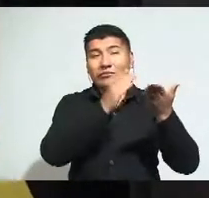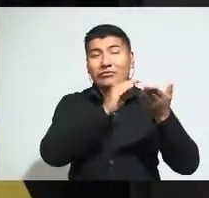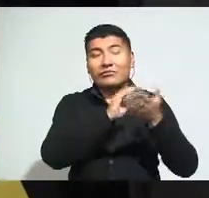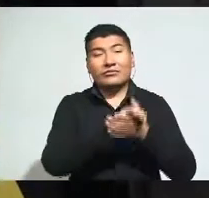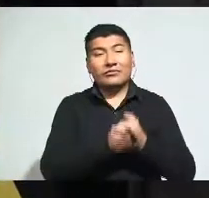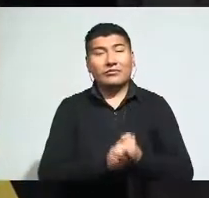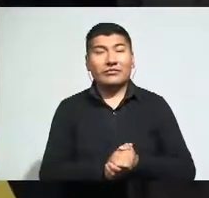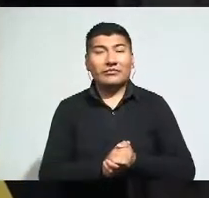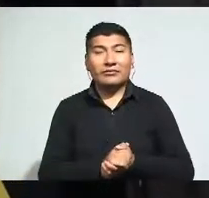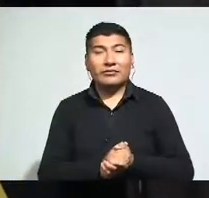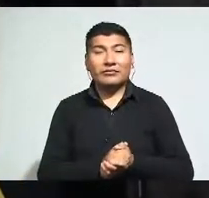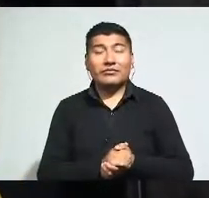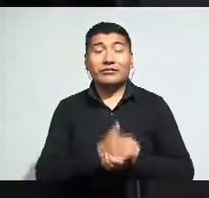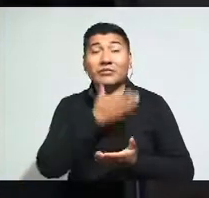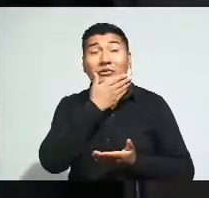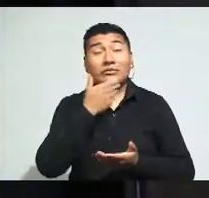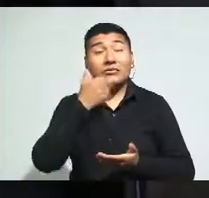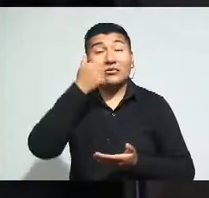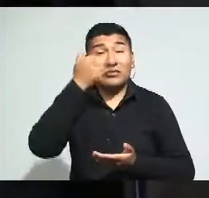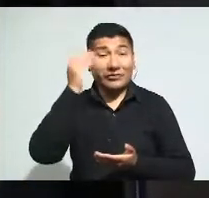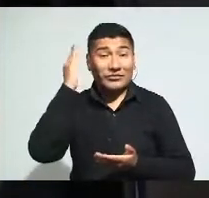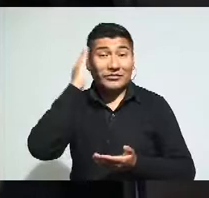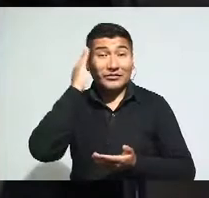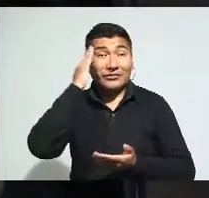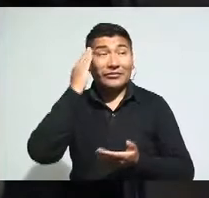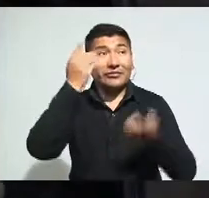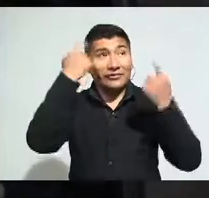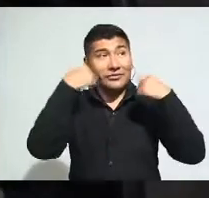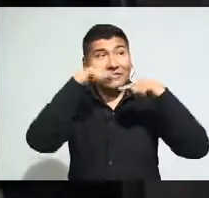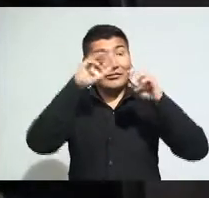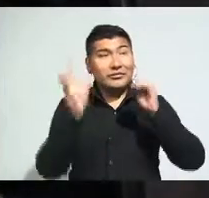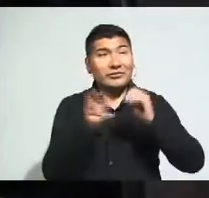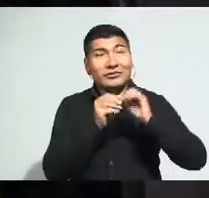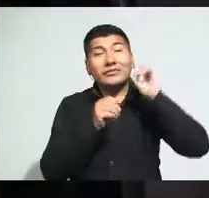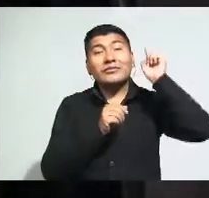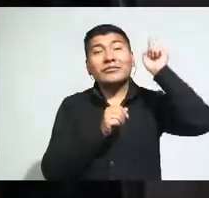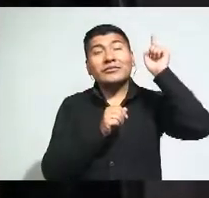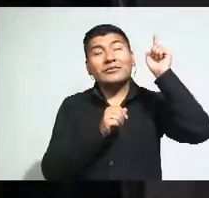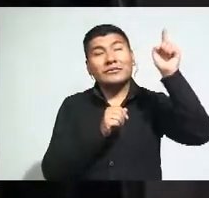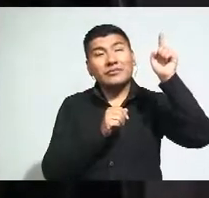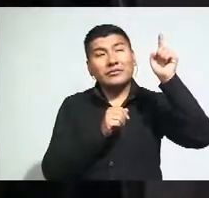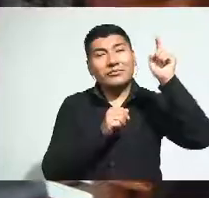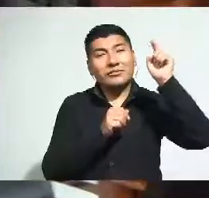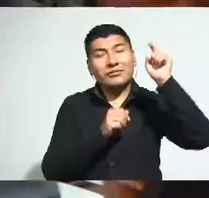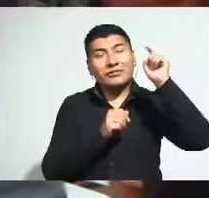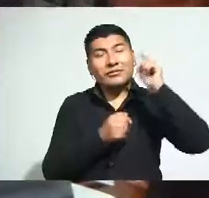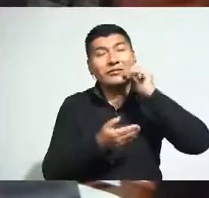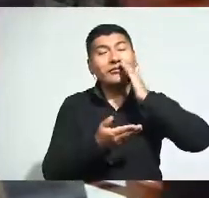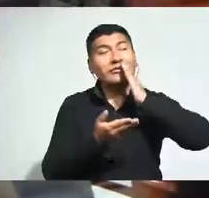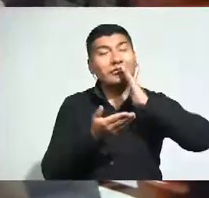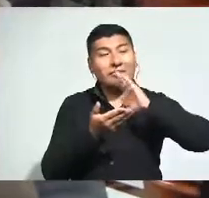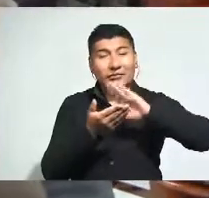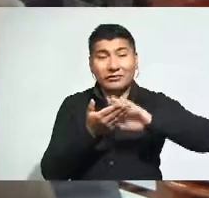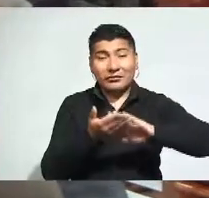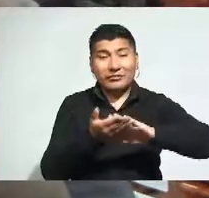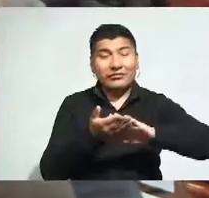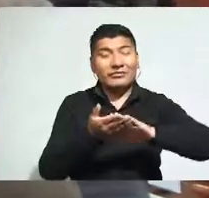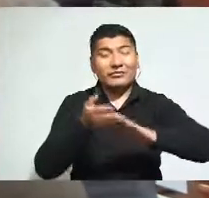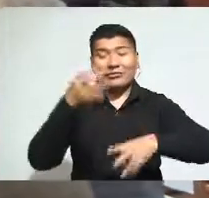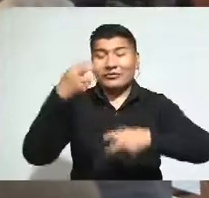perdón sino de saber ir más allá del mal divergencias